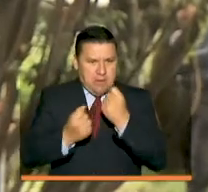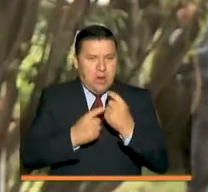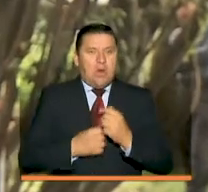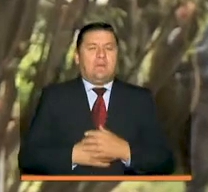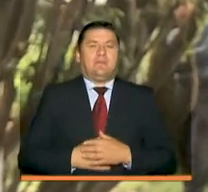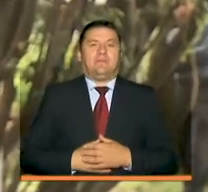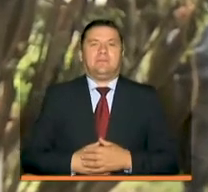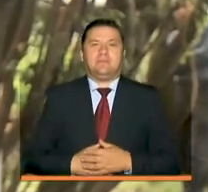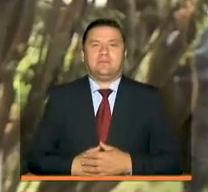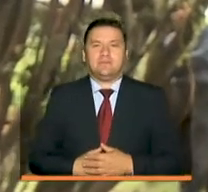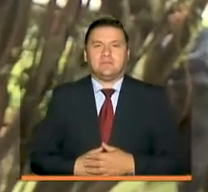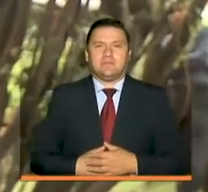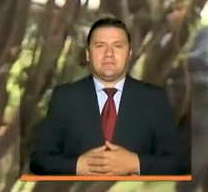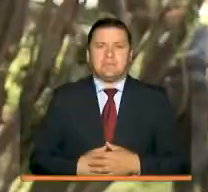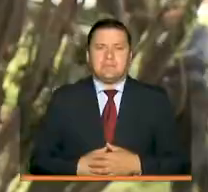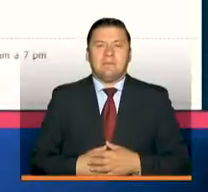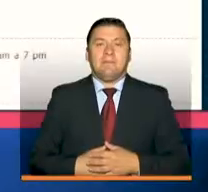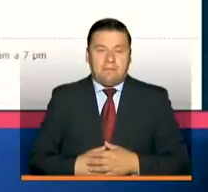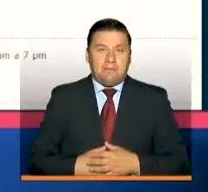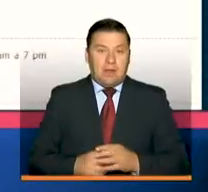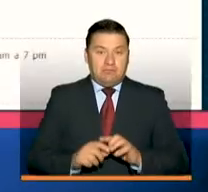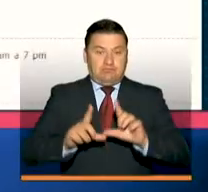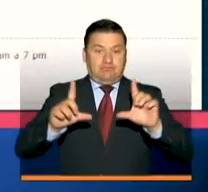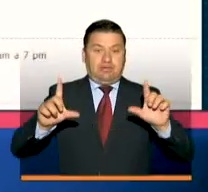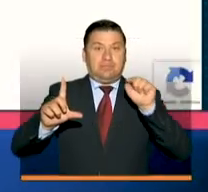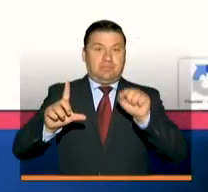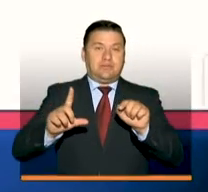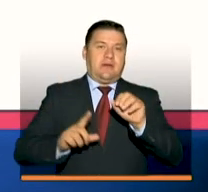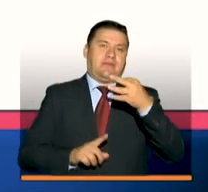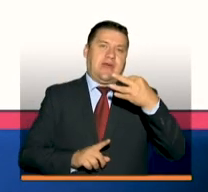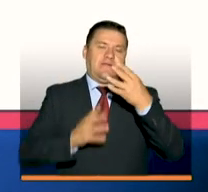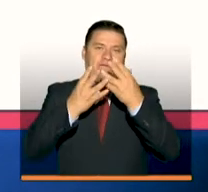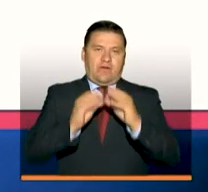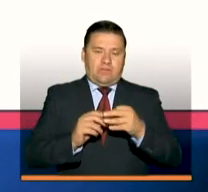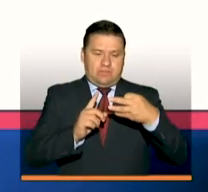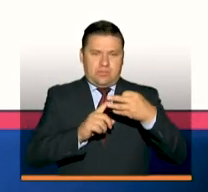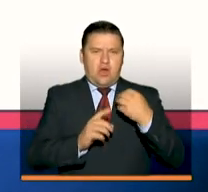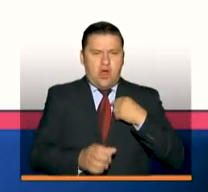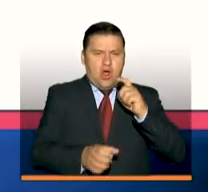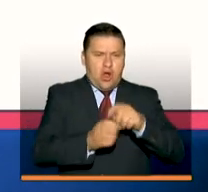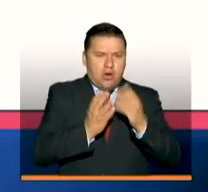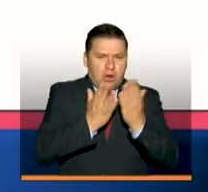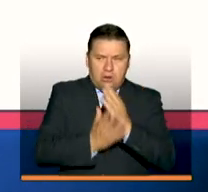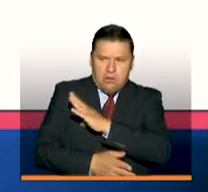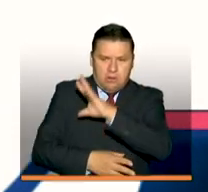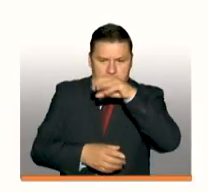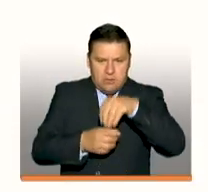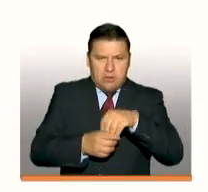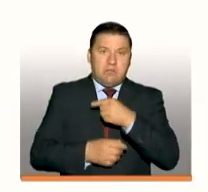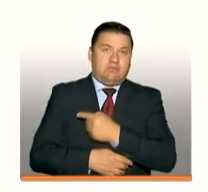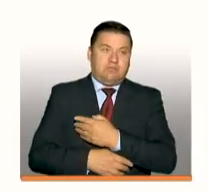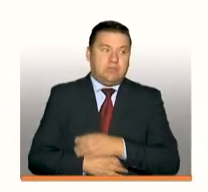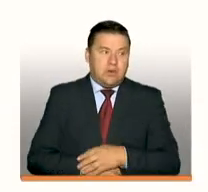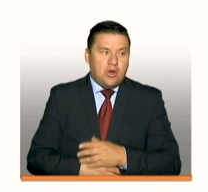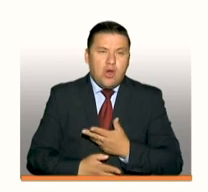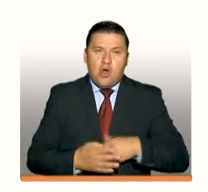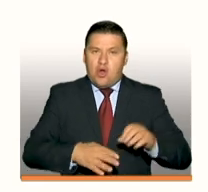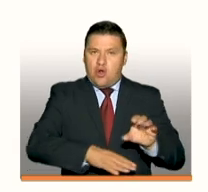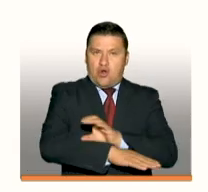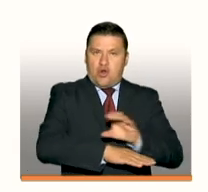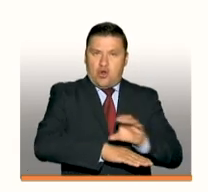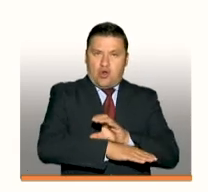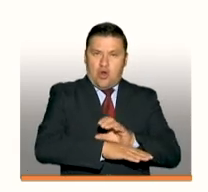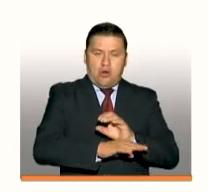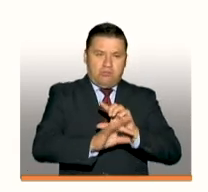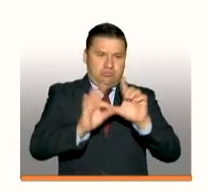resultados. La plataforma ofrece 3 modalidades para el registro de los estudiantes: online, para computador con